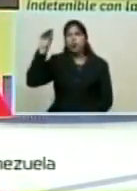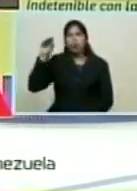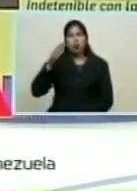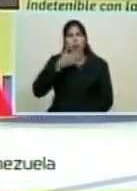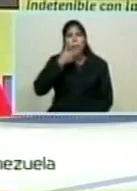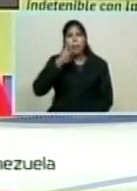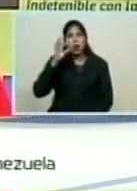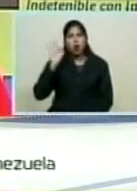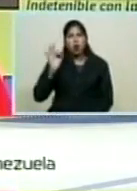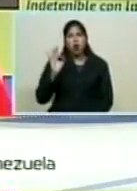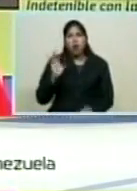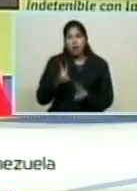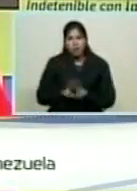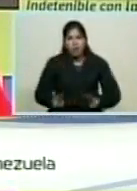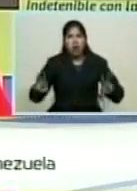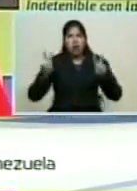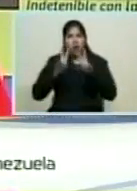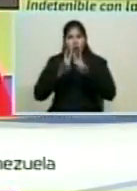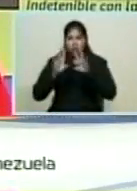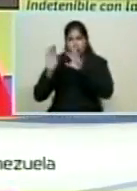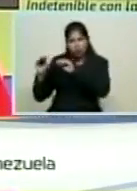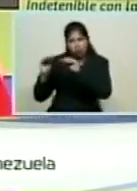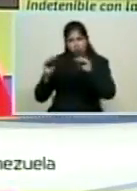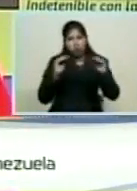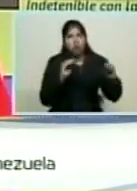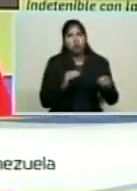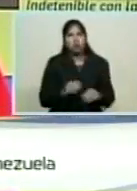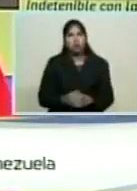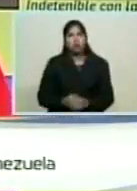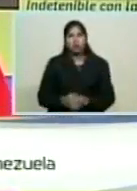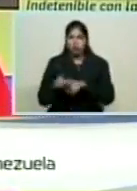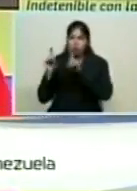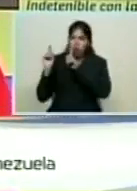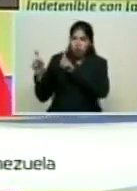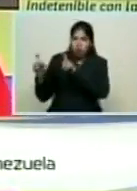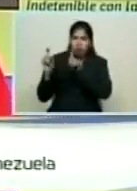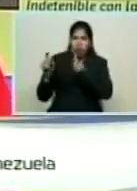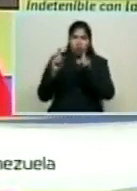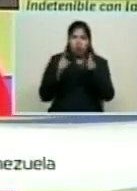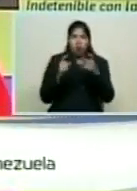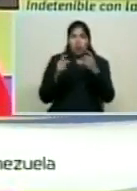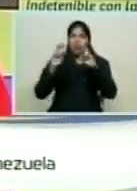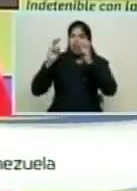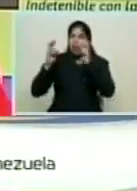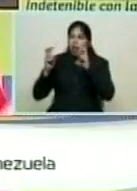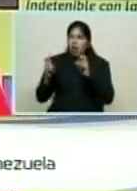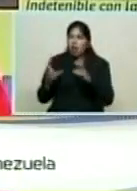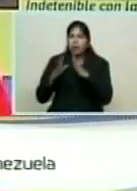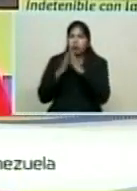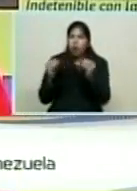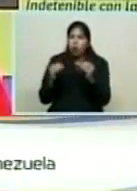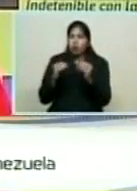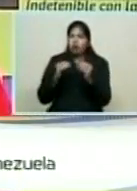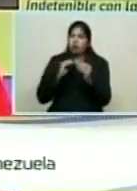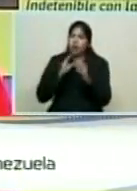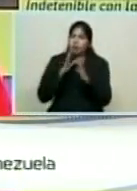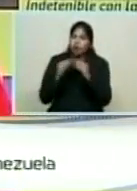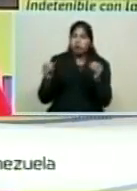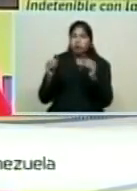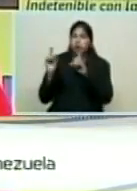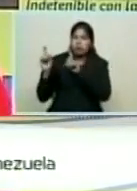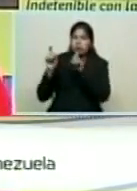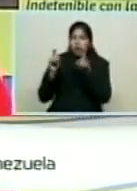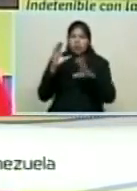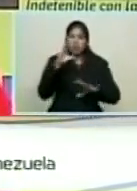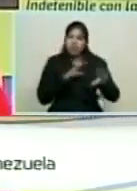en valores, el contenido educativo que llevamos en todos los campos de las ciencias